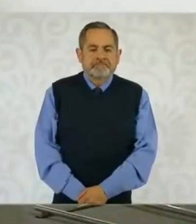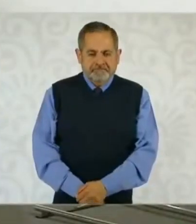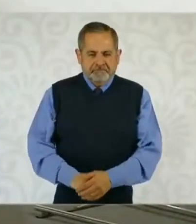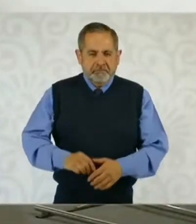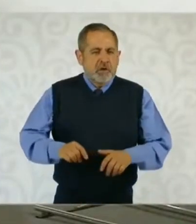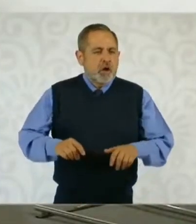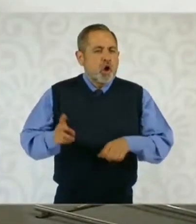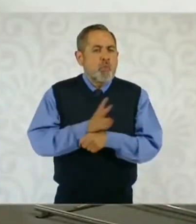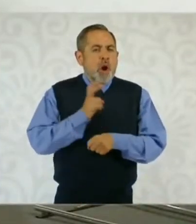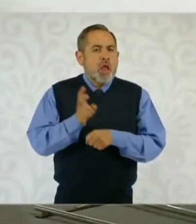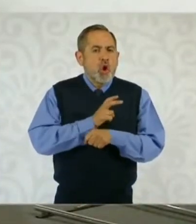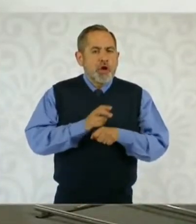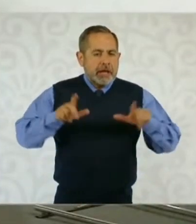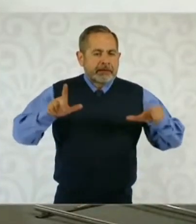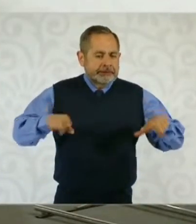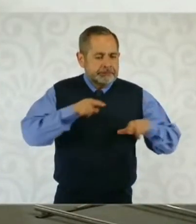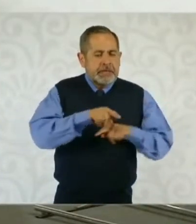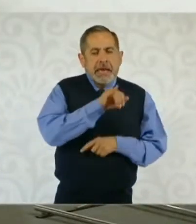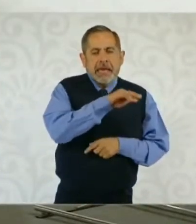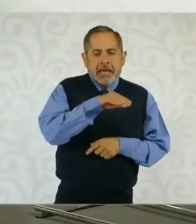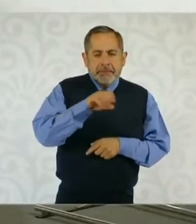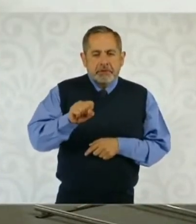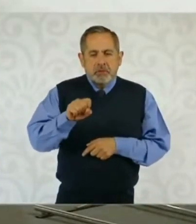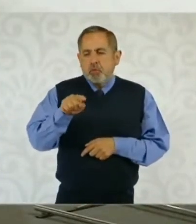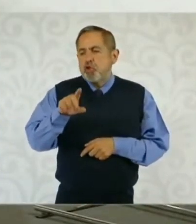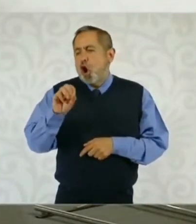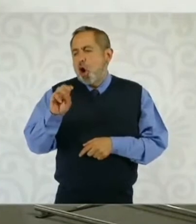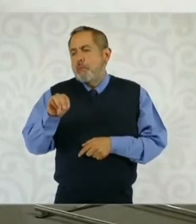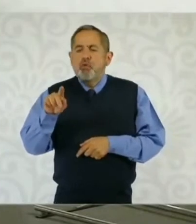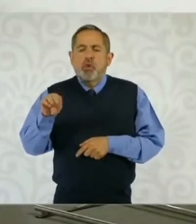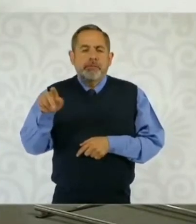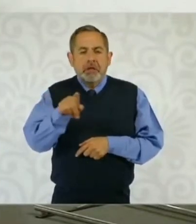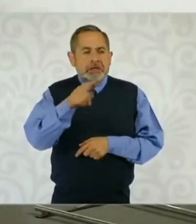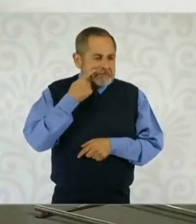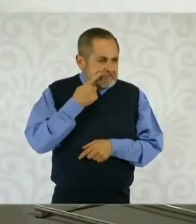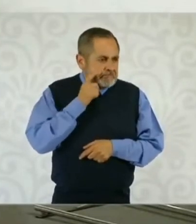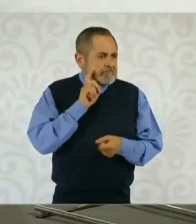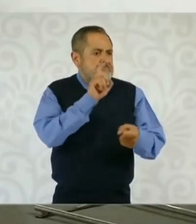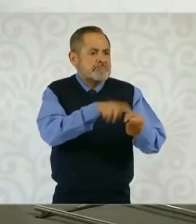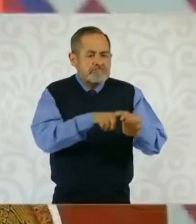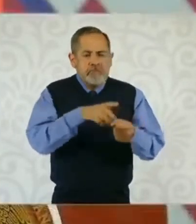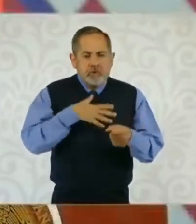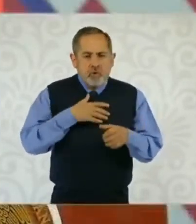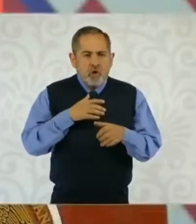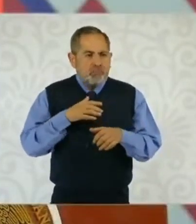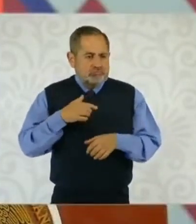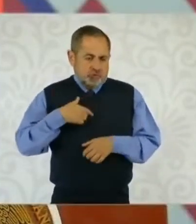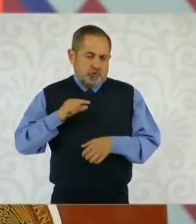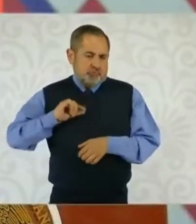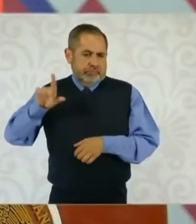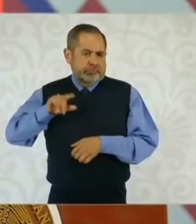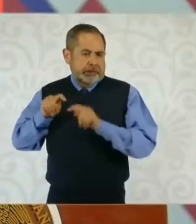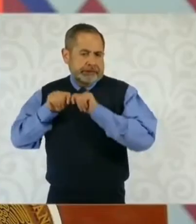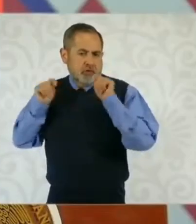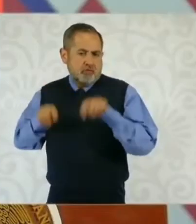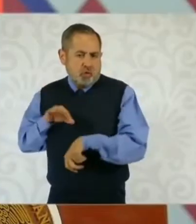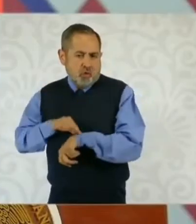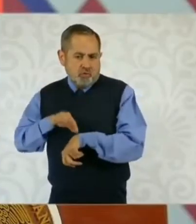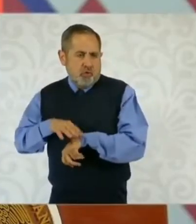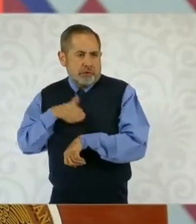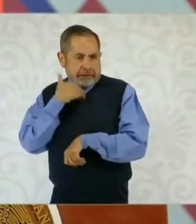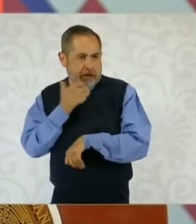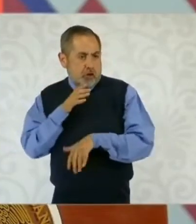IMSS, ims.gov.mx, y dar clic en el apartado de reclutamiento IMSS a médicos especialistas. Y finalmente,